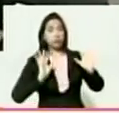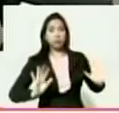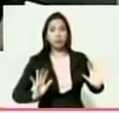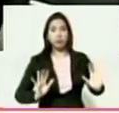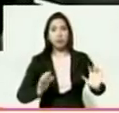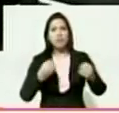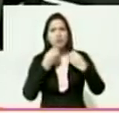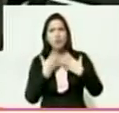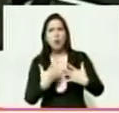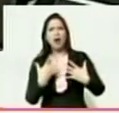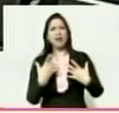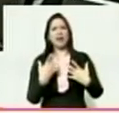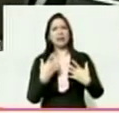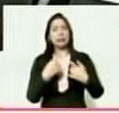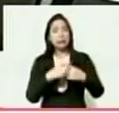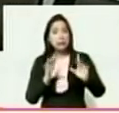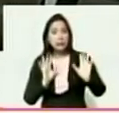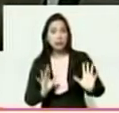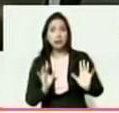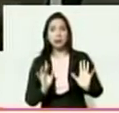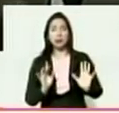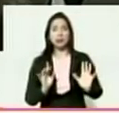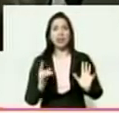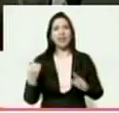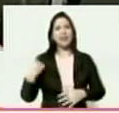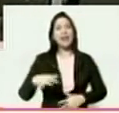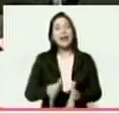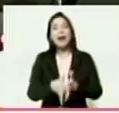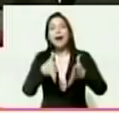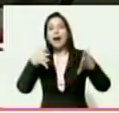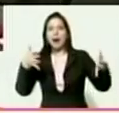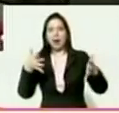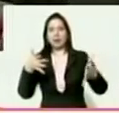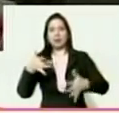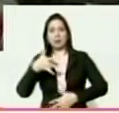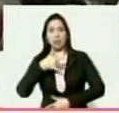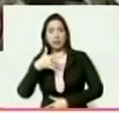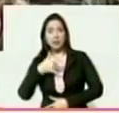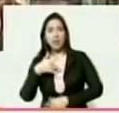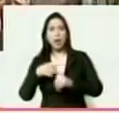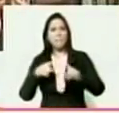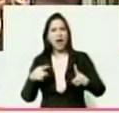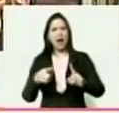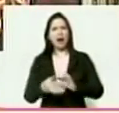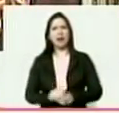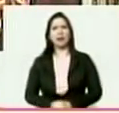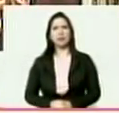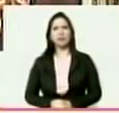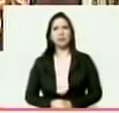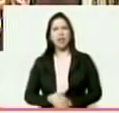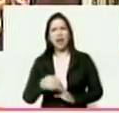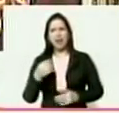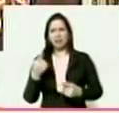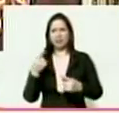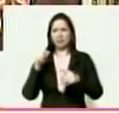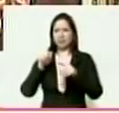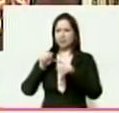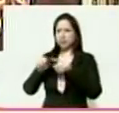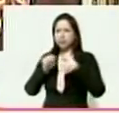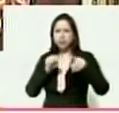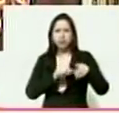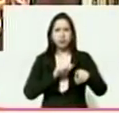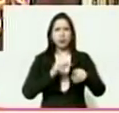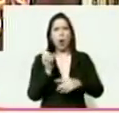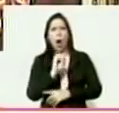buena parte de las veces, bueno, tiene una gran sensibilidad para señalar, criticar,